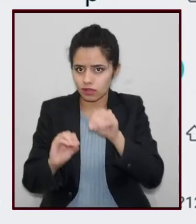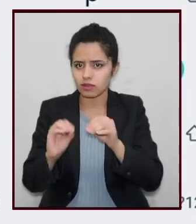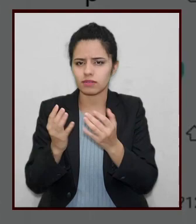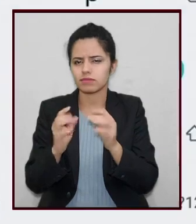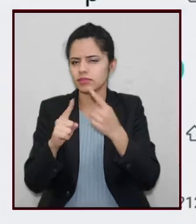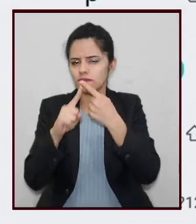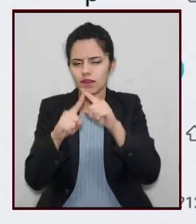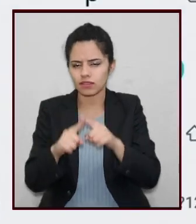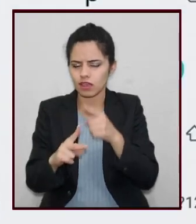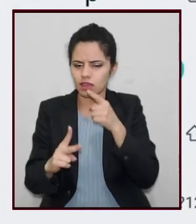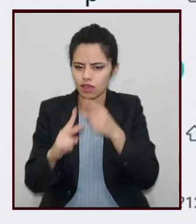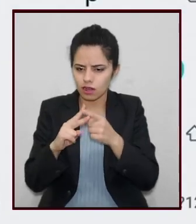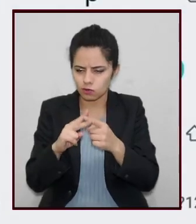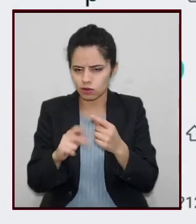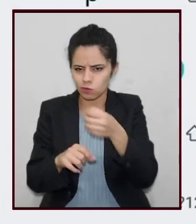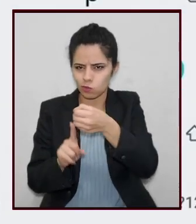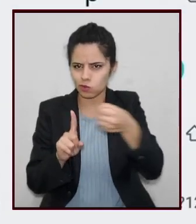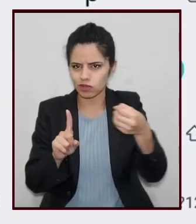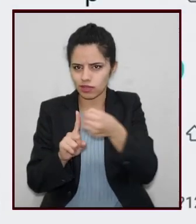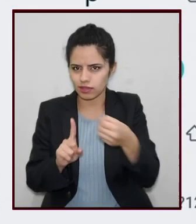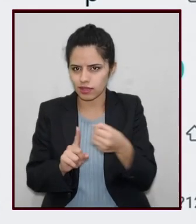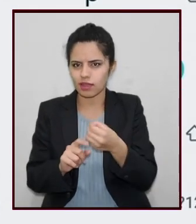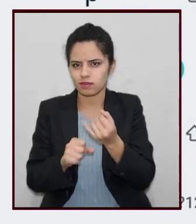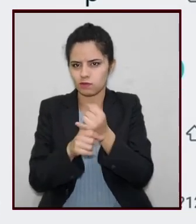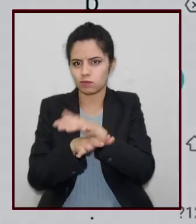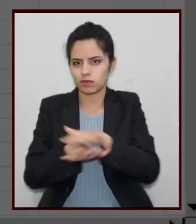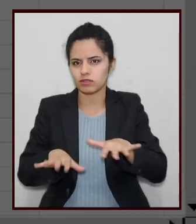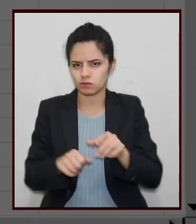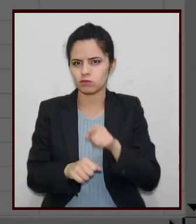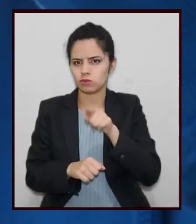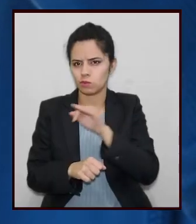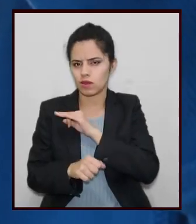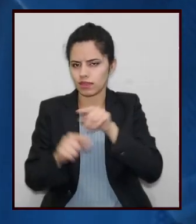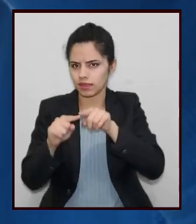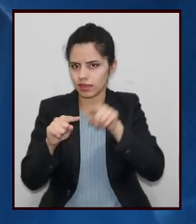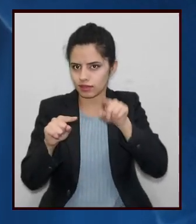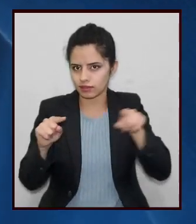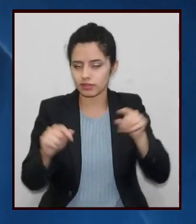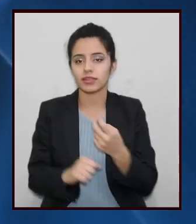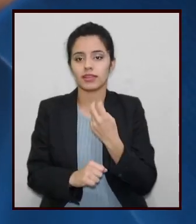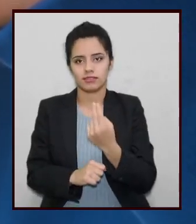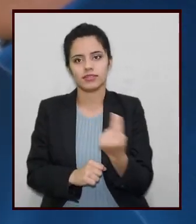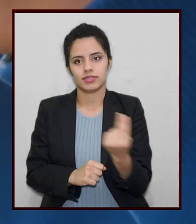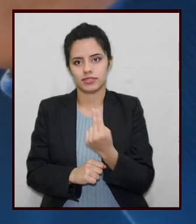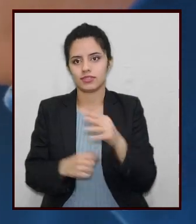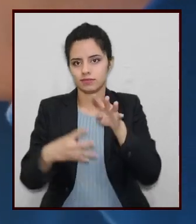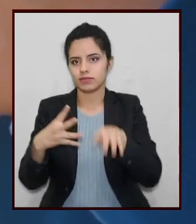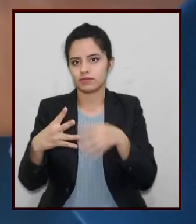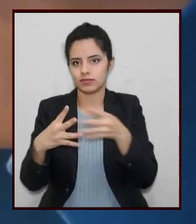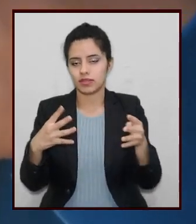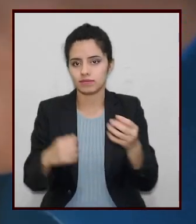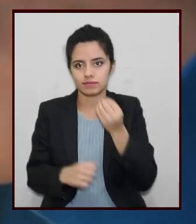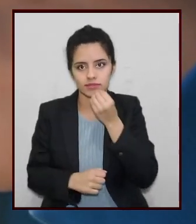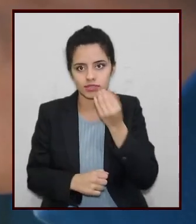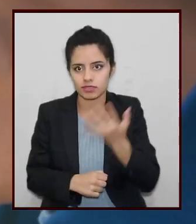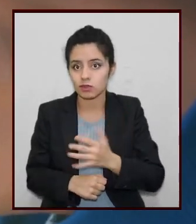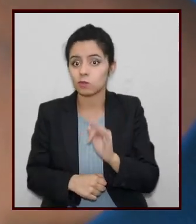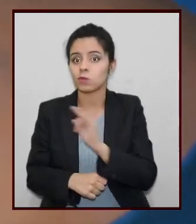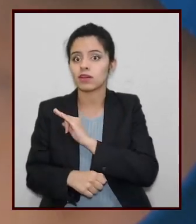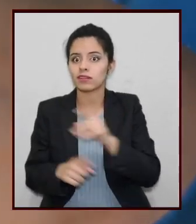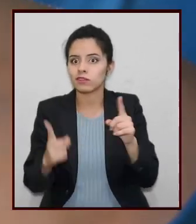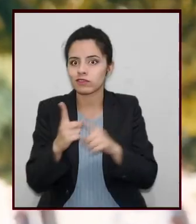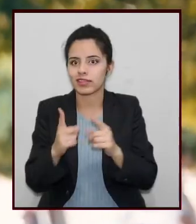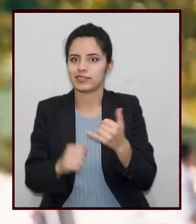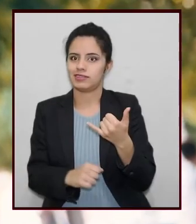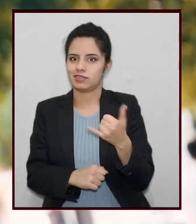fórmulas, hacer cálculos, ordenar y analizar datos y crear gráficas. Es justo lo que se necesita en una hoja de cálculo. Y qué chido que se